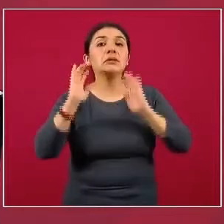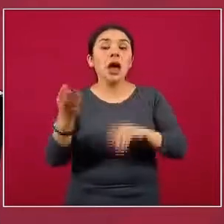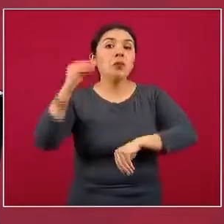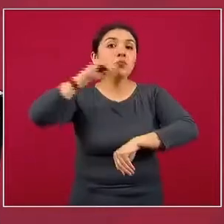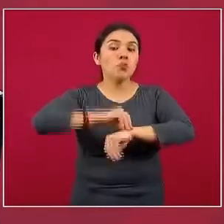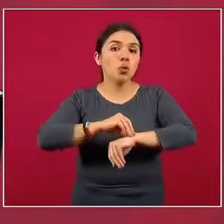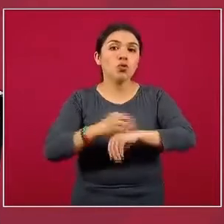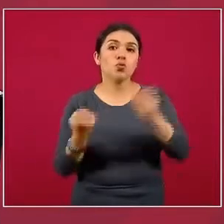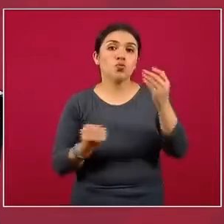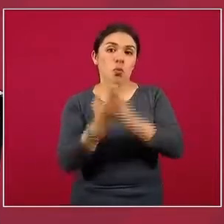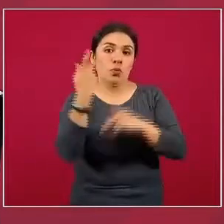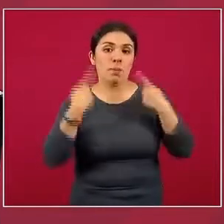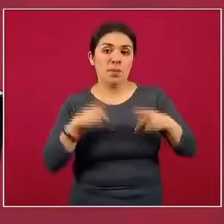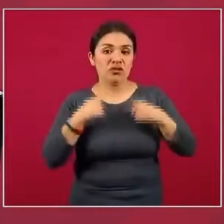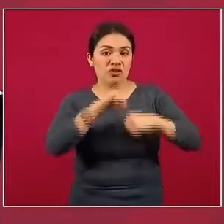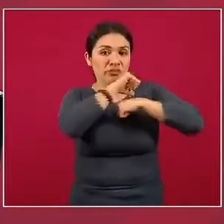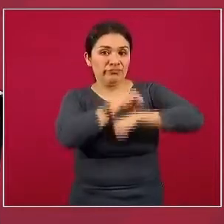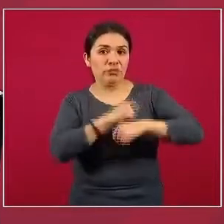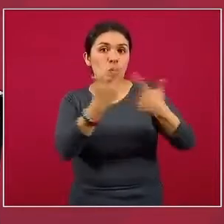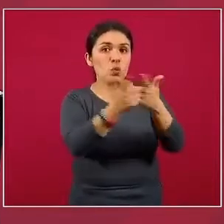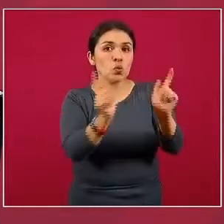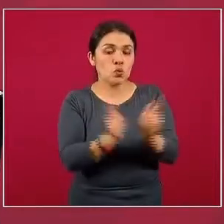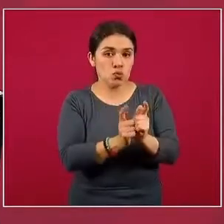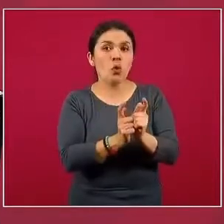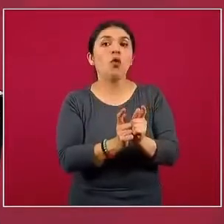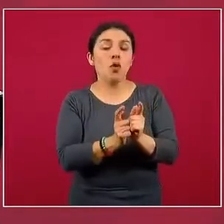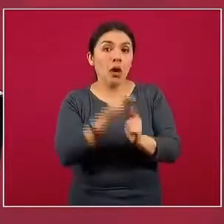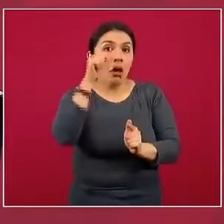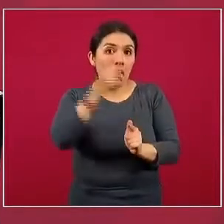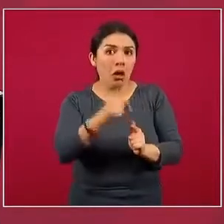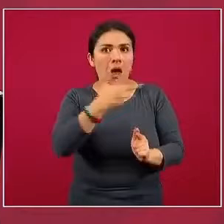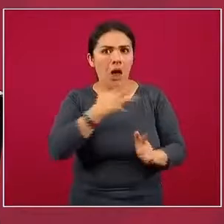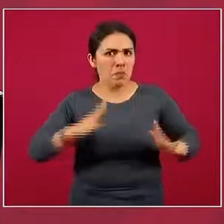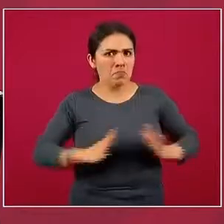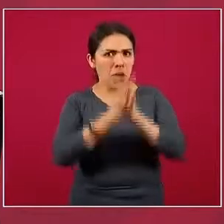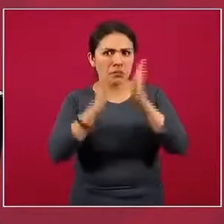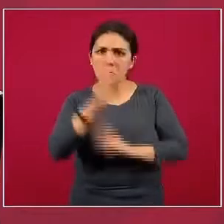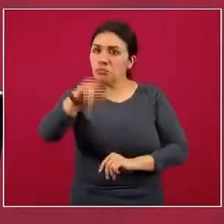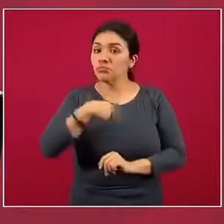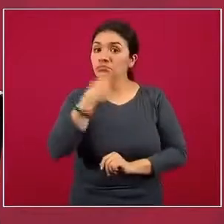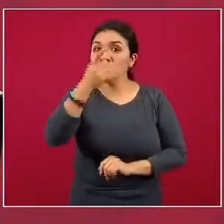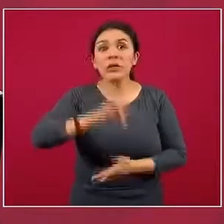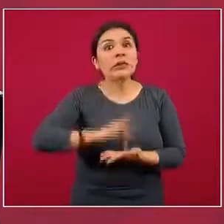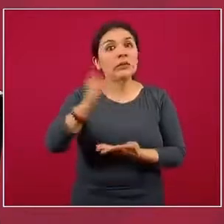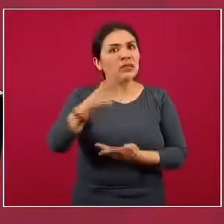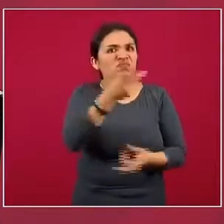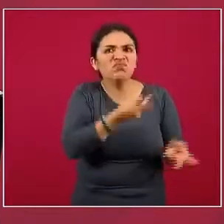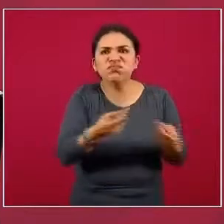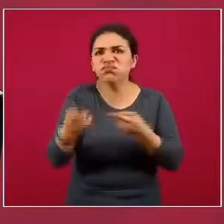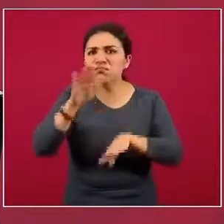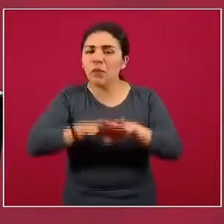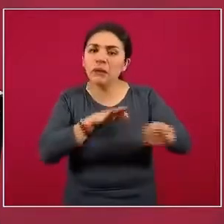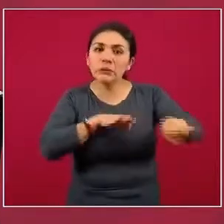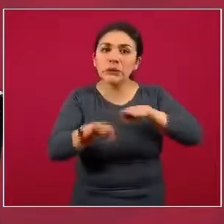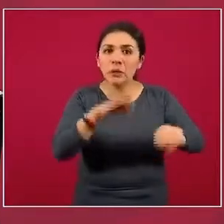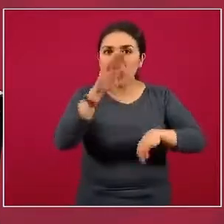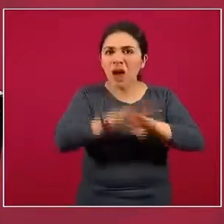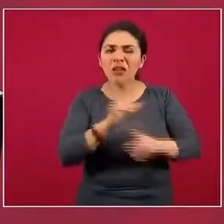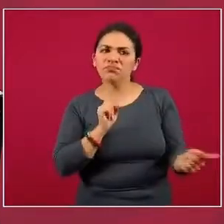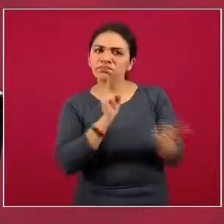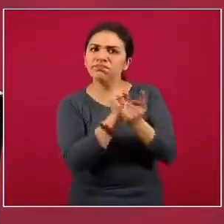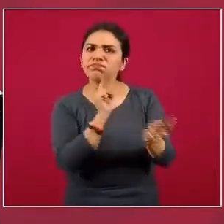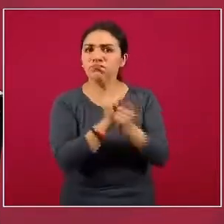se estableció el nuevo grupo y ha tenido una participación que agradecemos mucho, muy proactiva, de gran